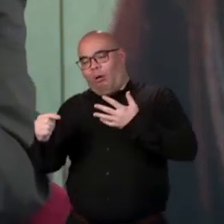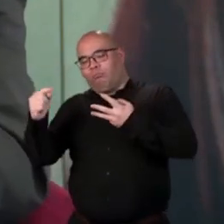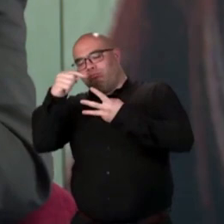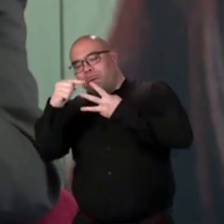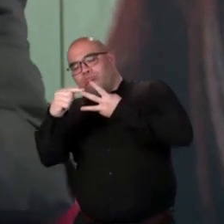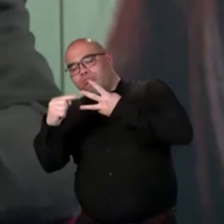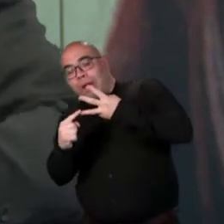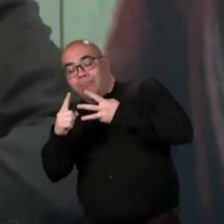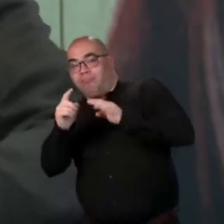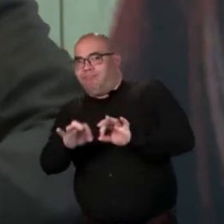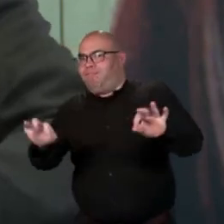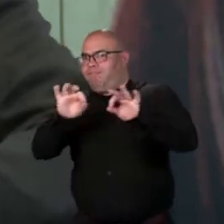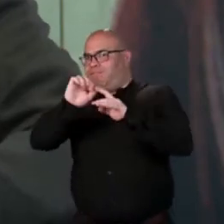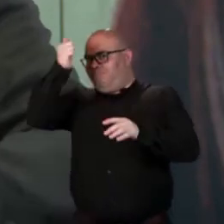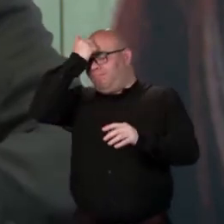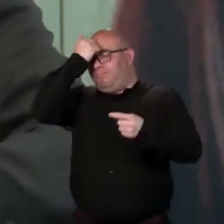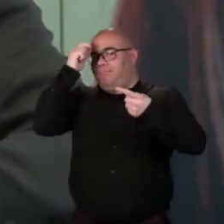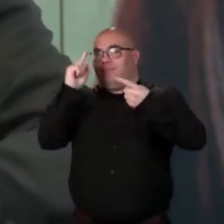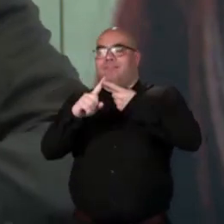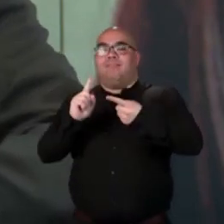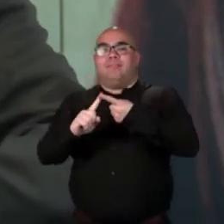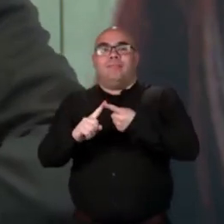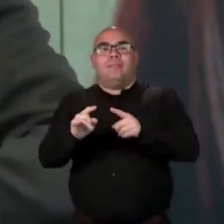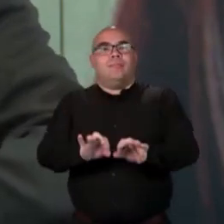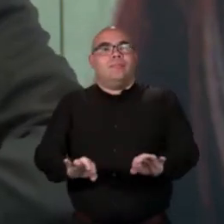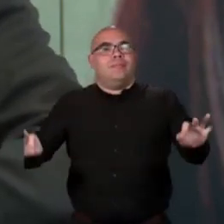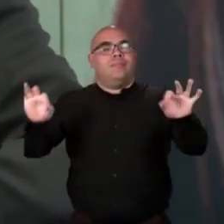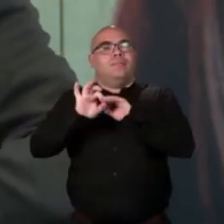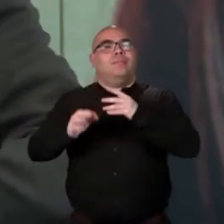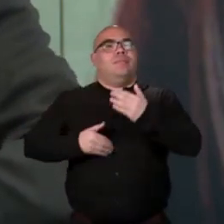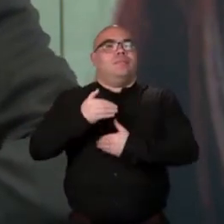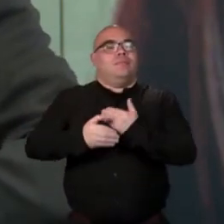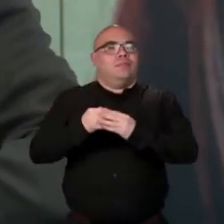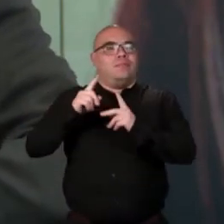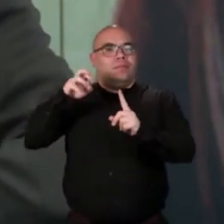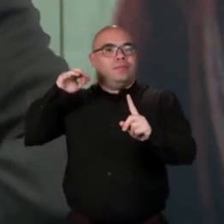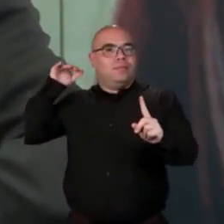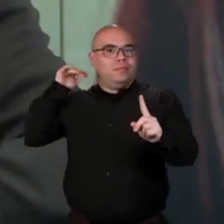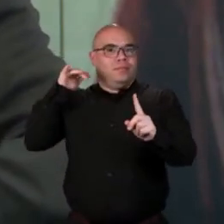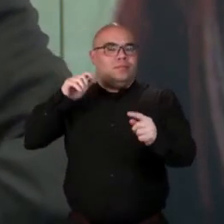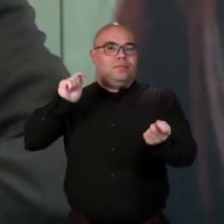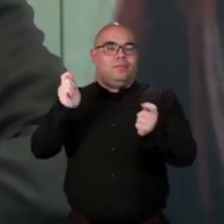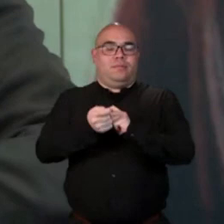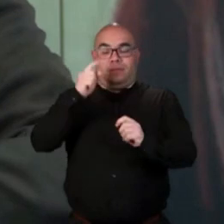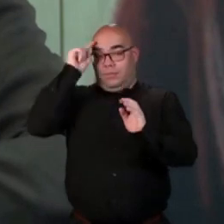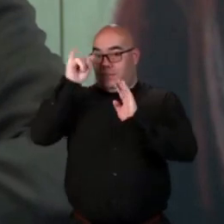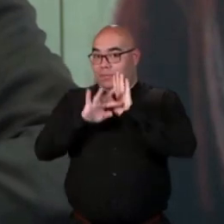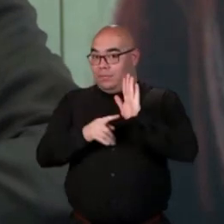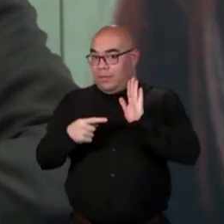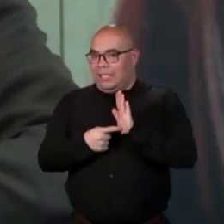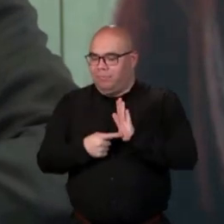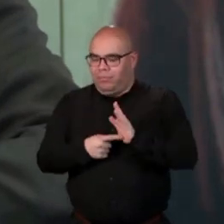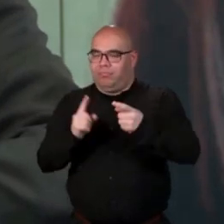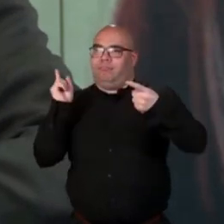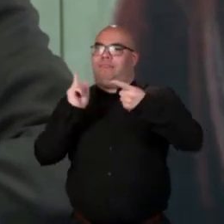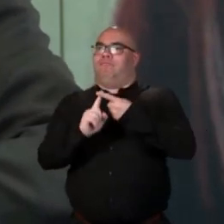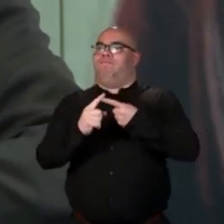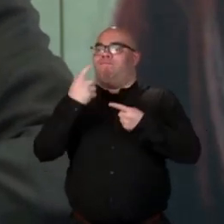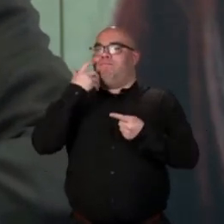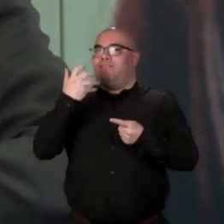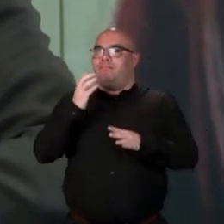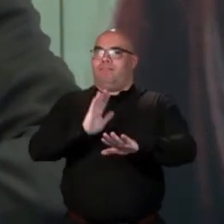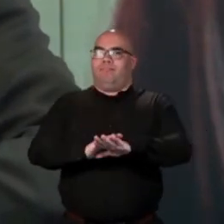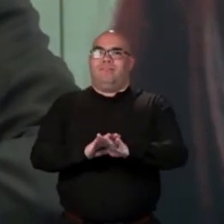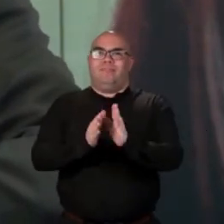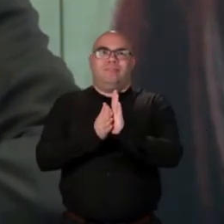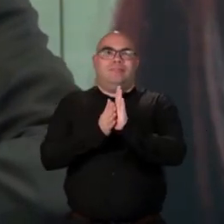un importantísimo proceso de transformación curricular. Aquí nos proponemos mantener la naturaleza